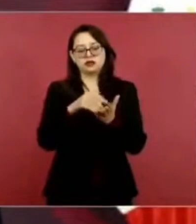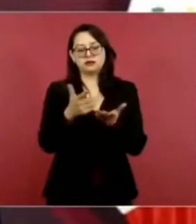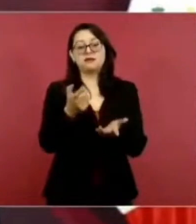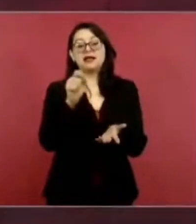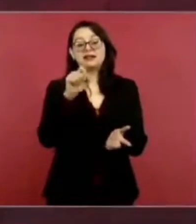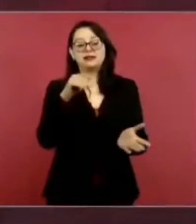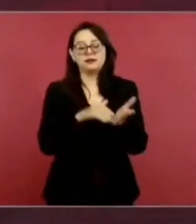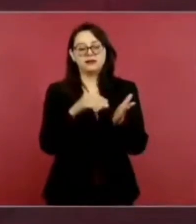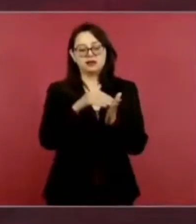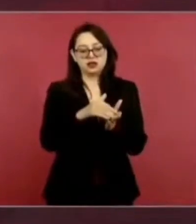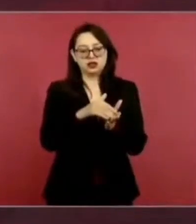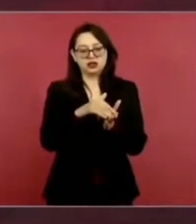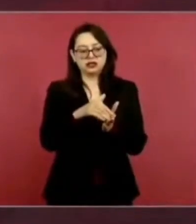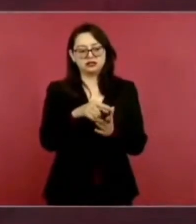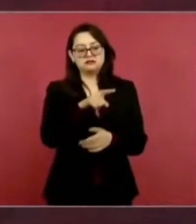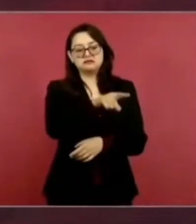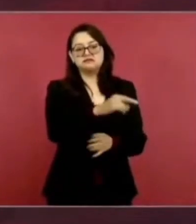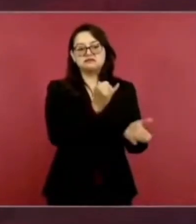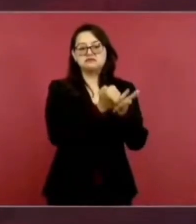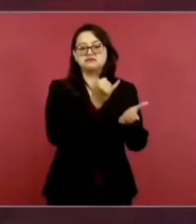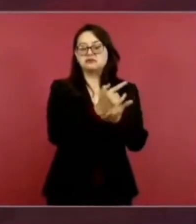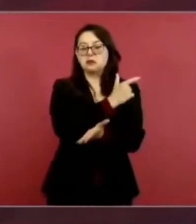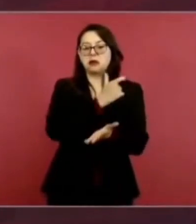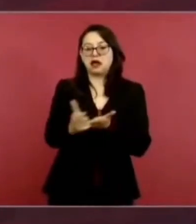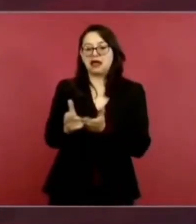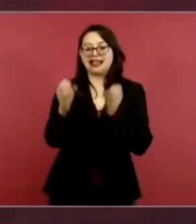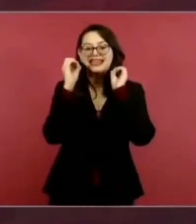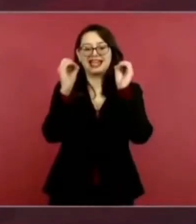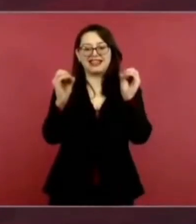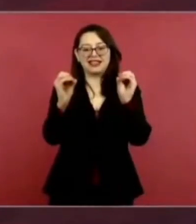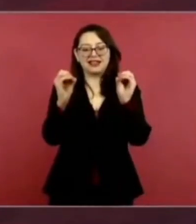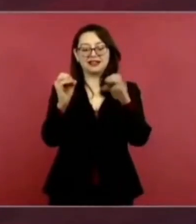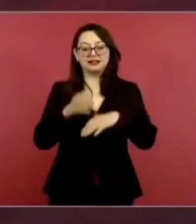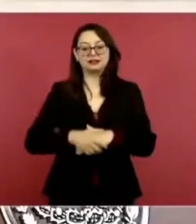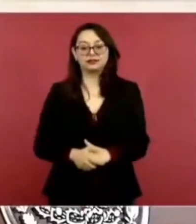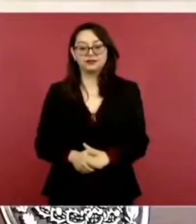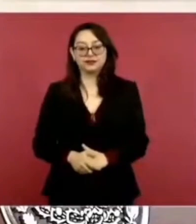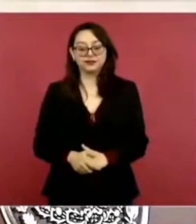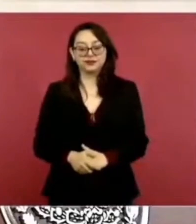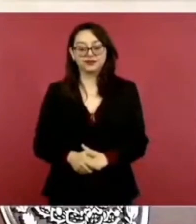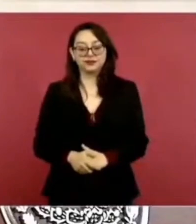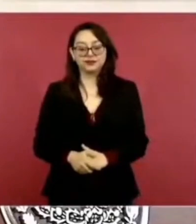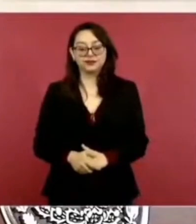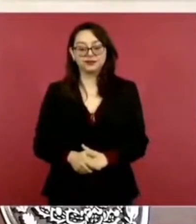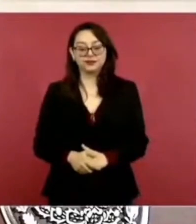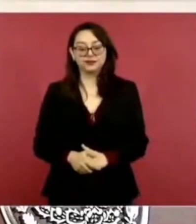Entonces, eso pues fue lo que quebró a México.